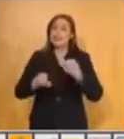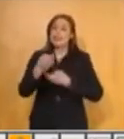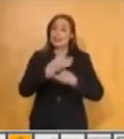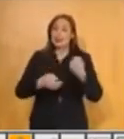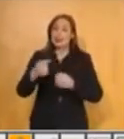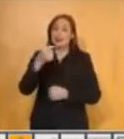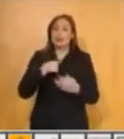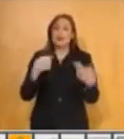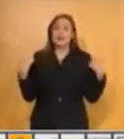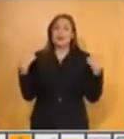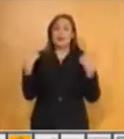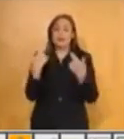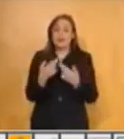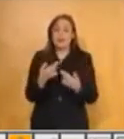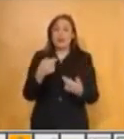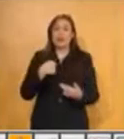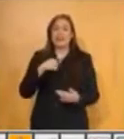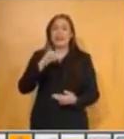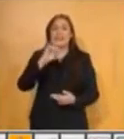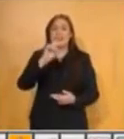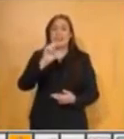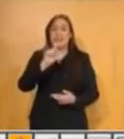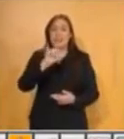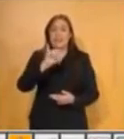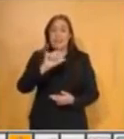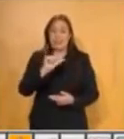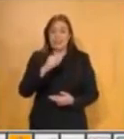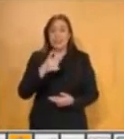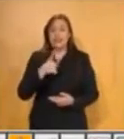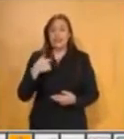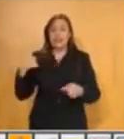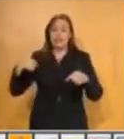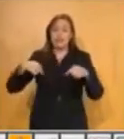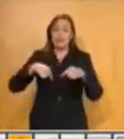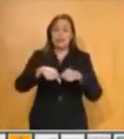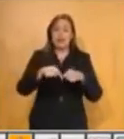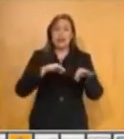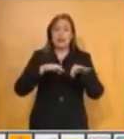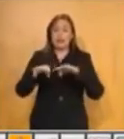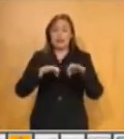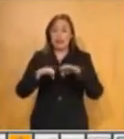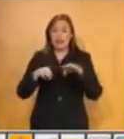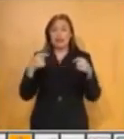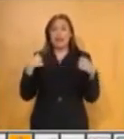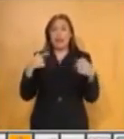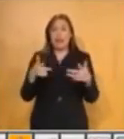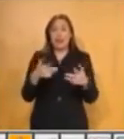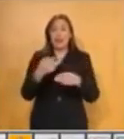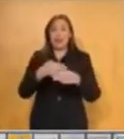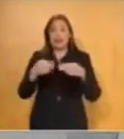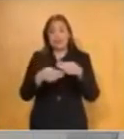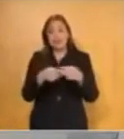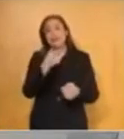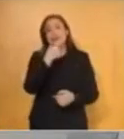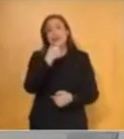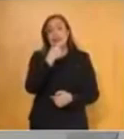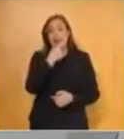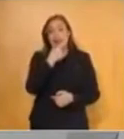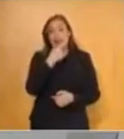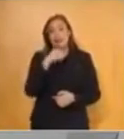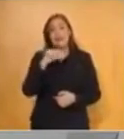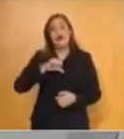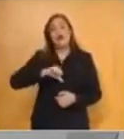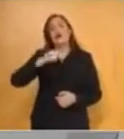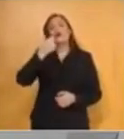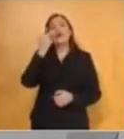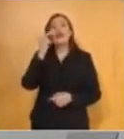la profesora Idalia Garza, que he estado trabajando contigo en estas últimas dos clases en la materia de inglés. El día de hoy quiero hablarte también